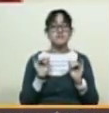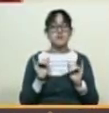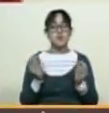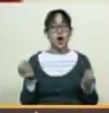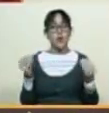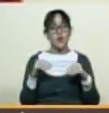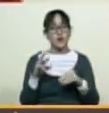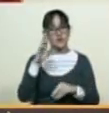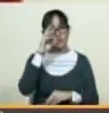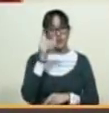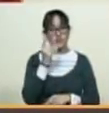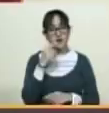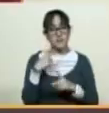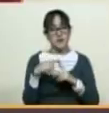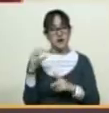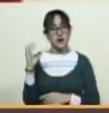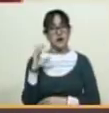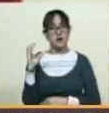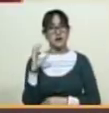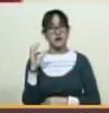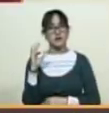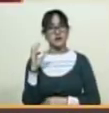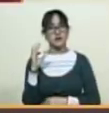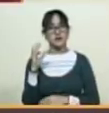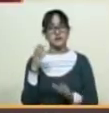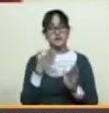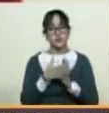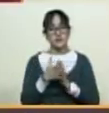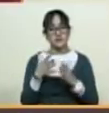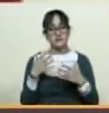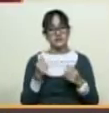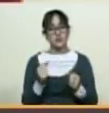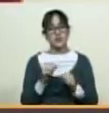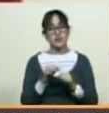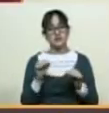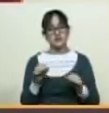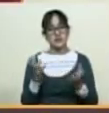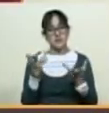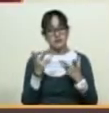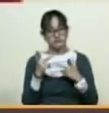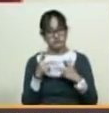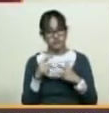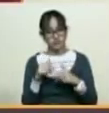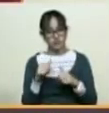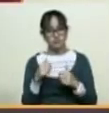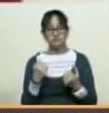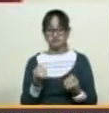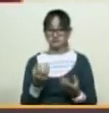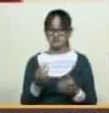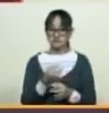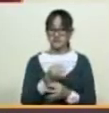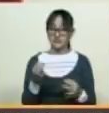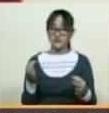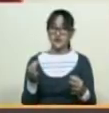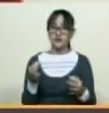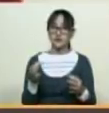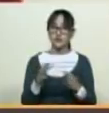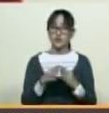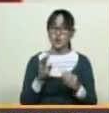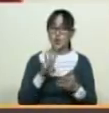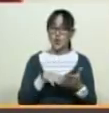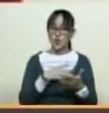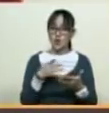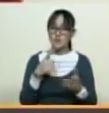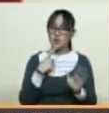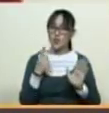Santo Domingo como el de Caracas en relación a la seguridad del sistema automatizado, se están dando. Todas las que están en cronograma